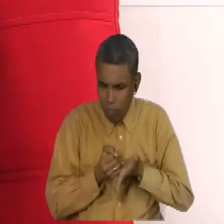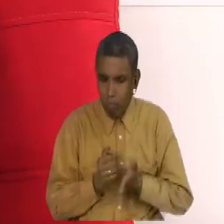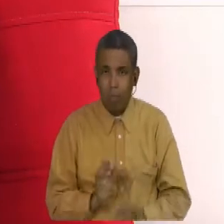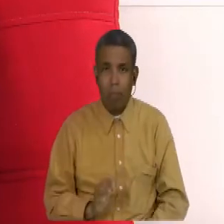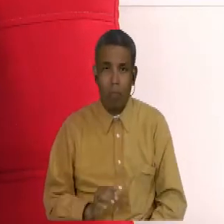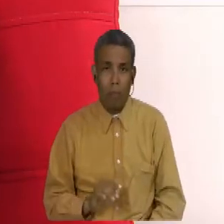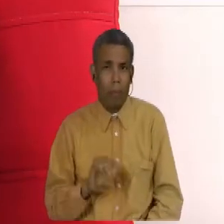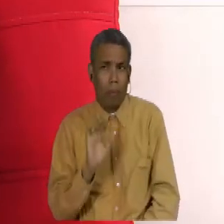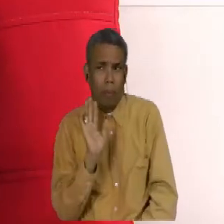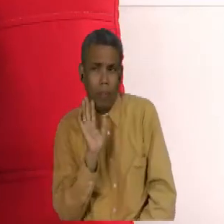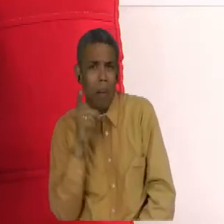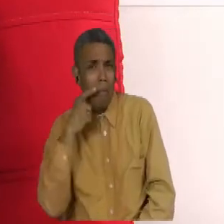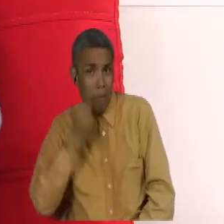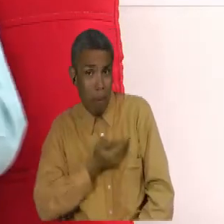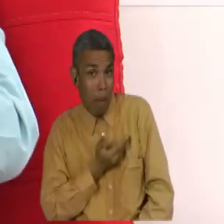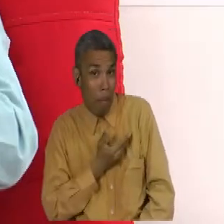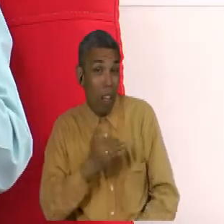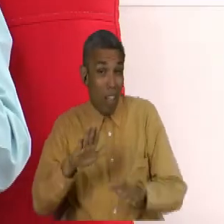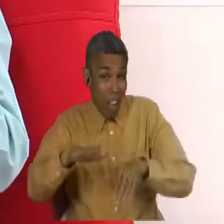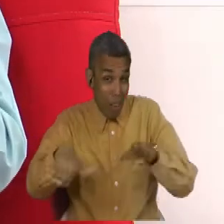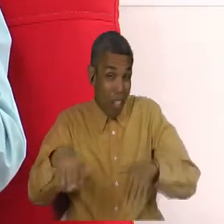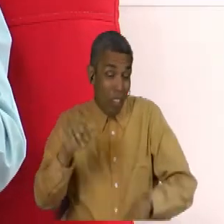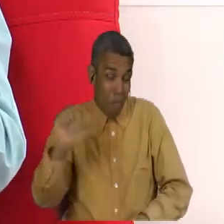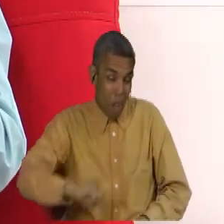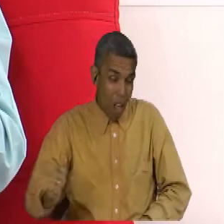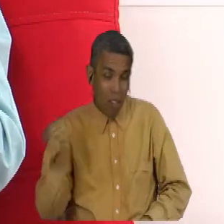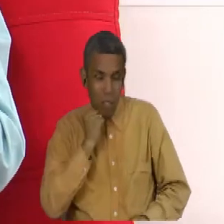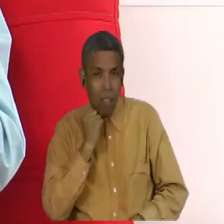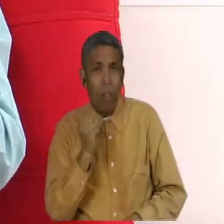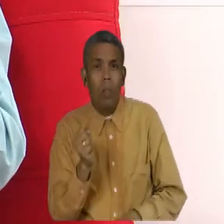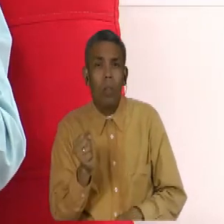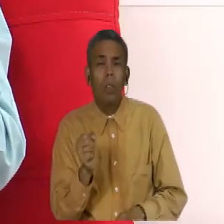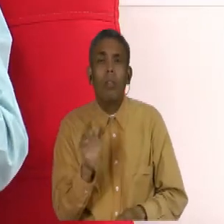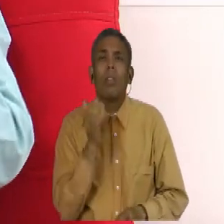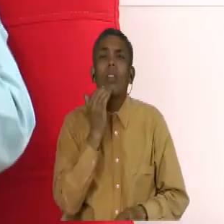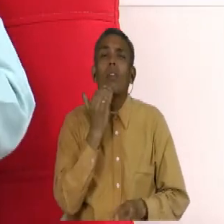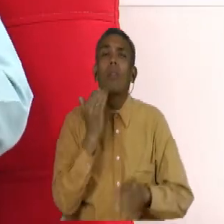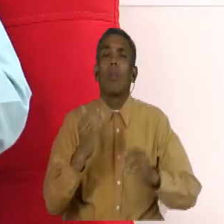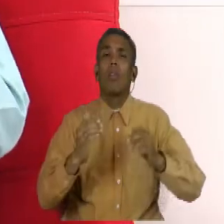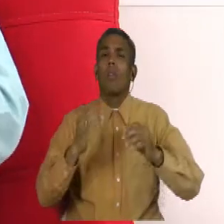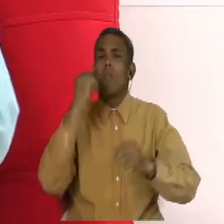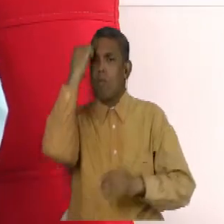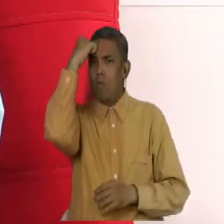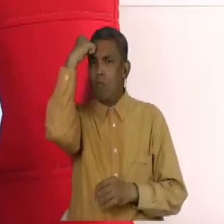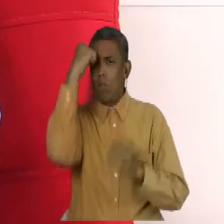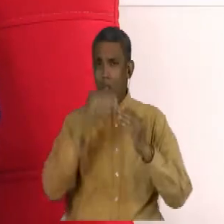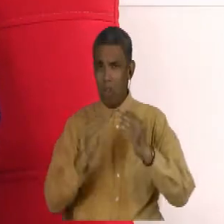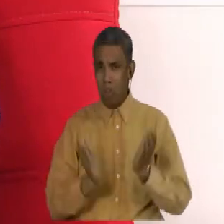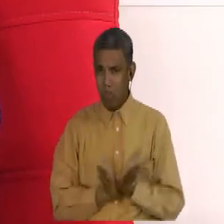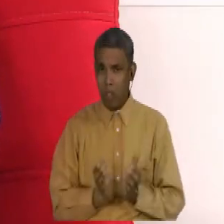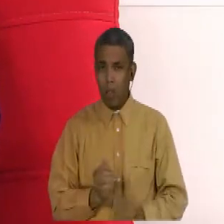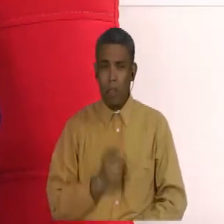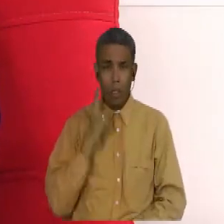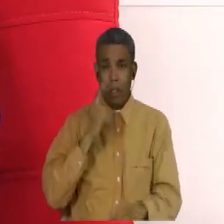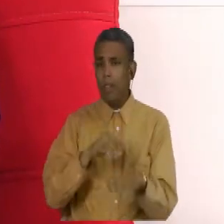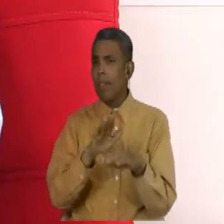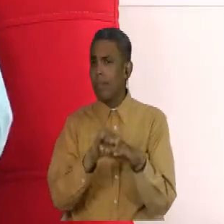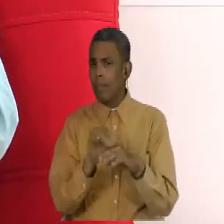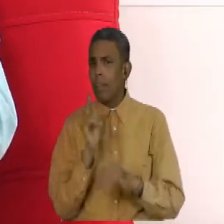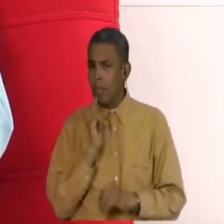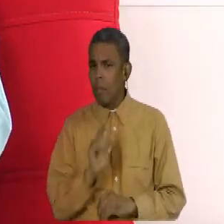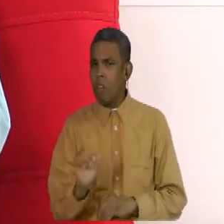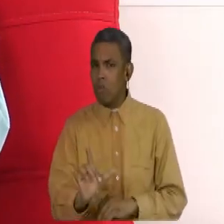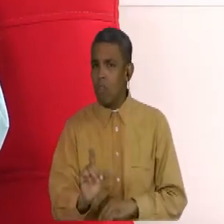lonchera saludable, para que le digan, mire, su hijo mañana lunes debe traer esto en la lonchera, el martes esto, o